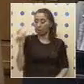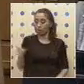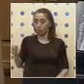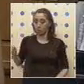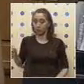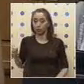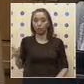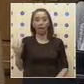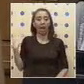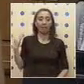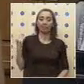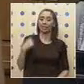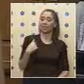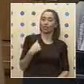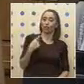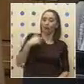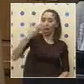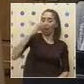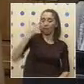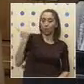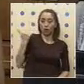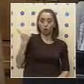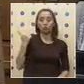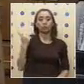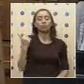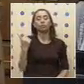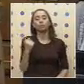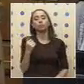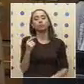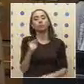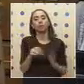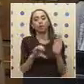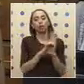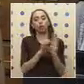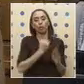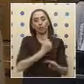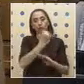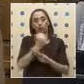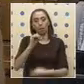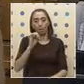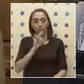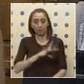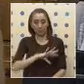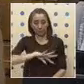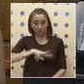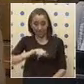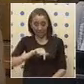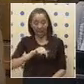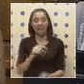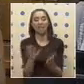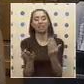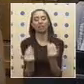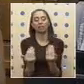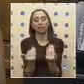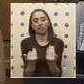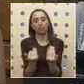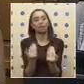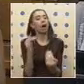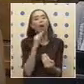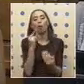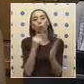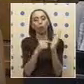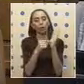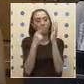yo lo hiciera, señor presidente es que el Código Penal de Chile necesita una urgente